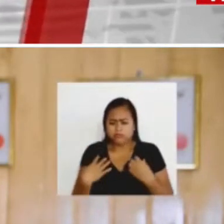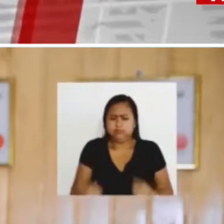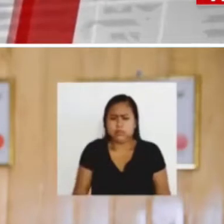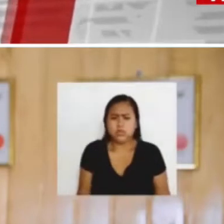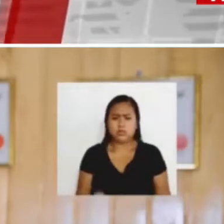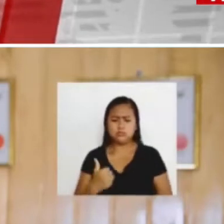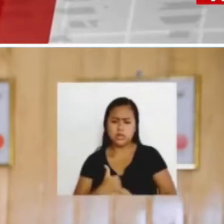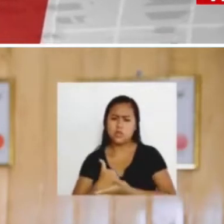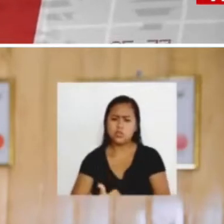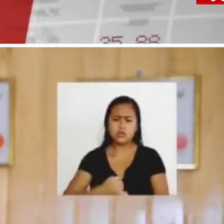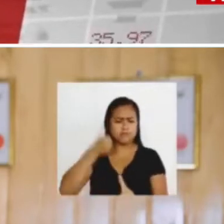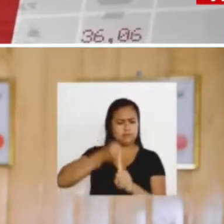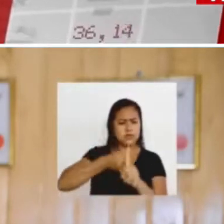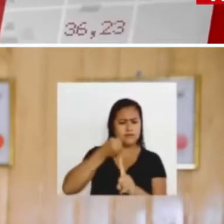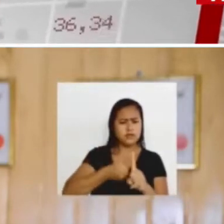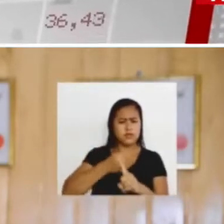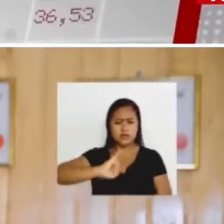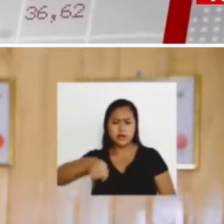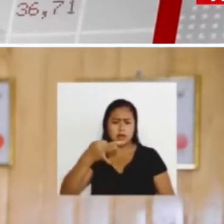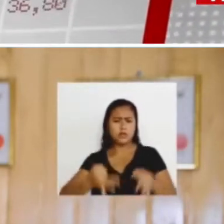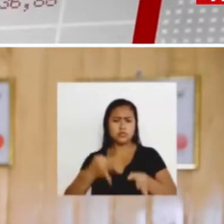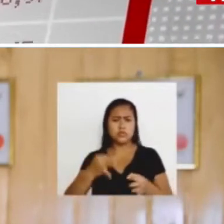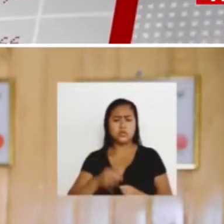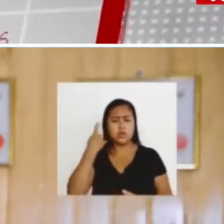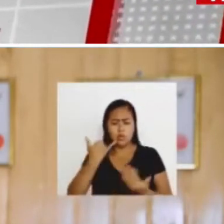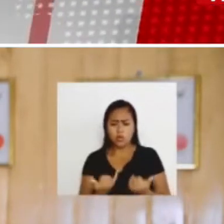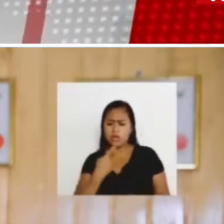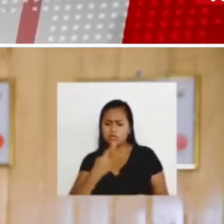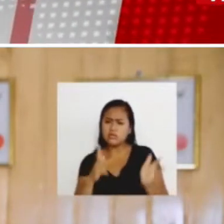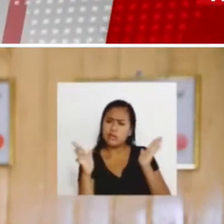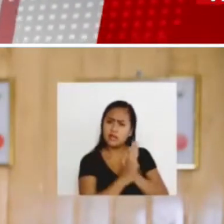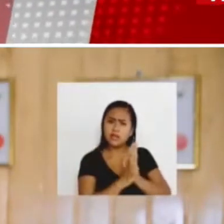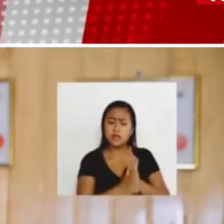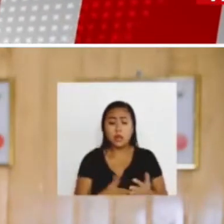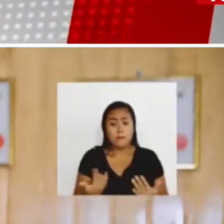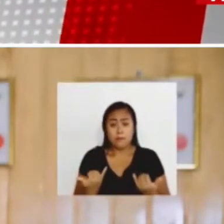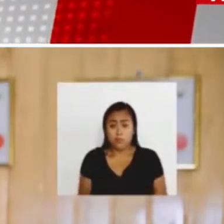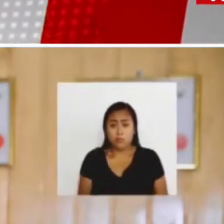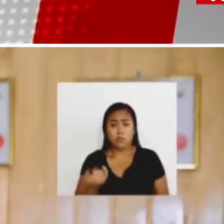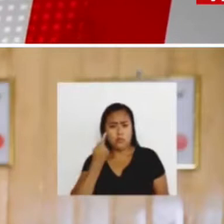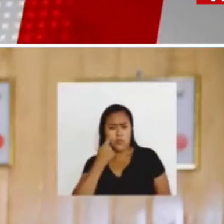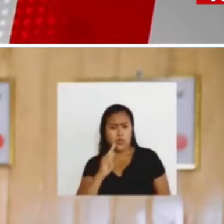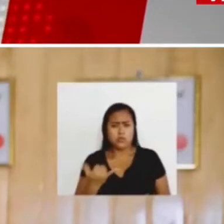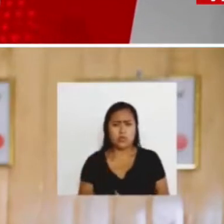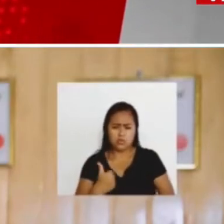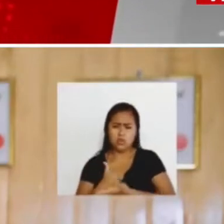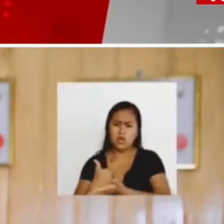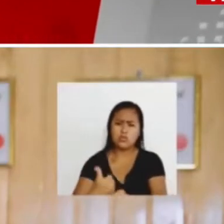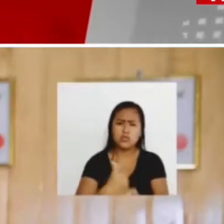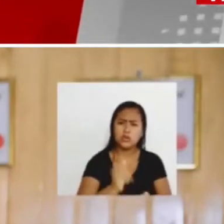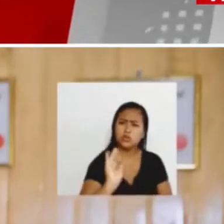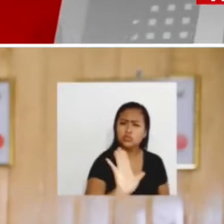dicho que primero hay que vacunar a todos los peruanos, porque ¿de qué nos sirve reactivar la economía, invertir en nuestro país si tenemos